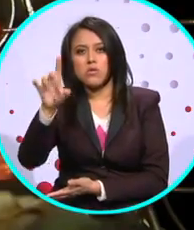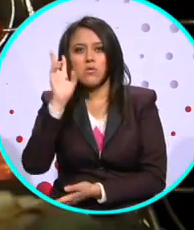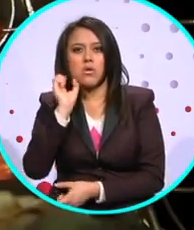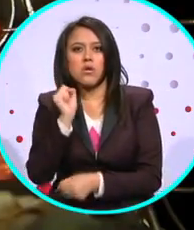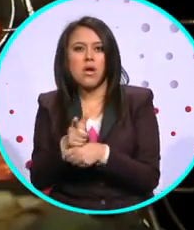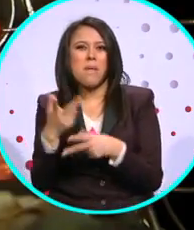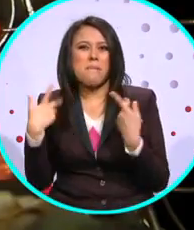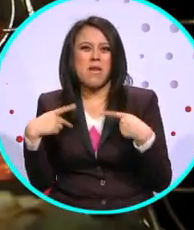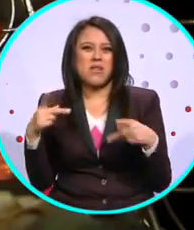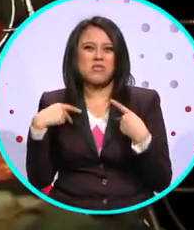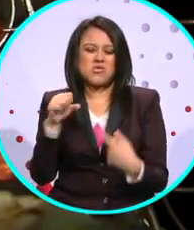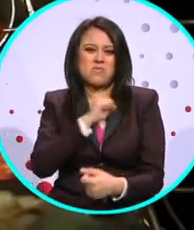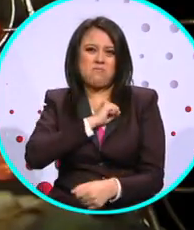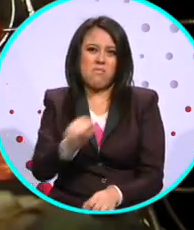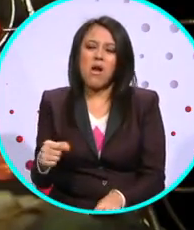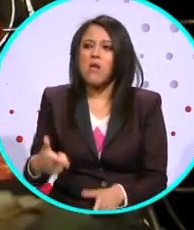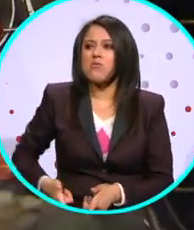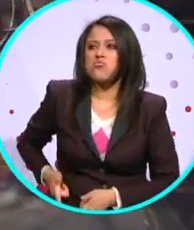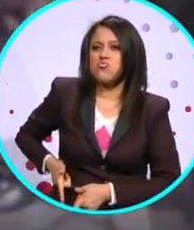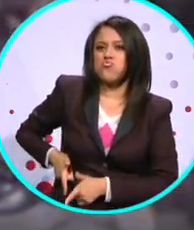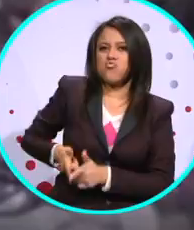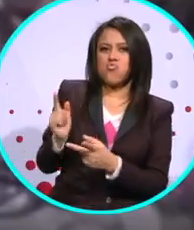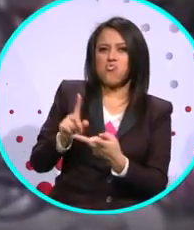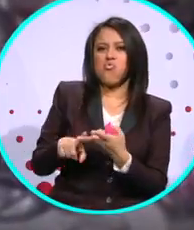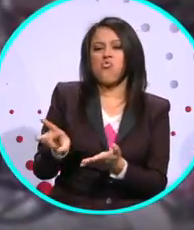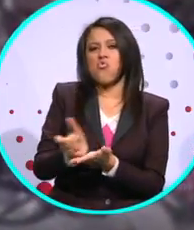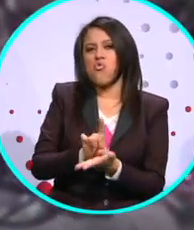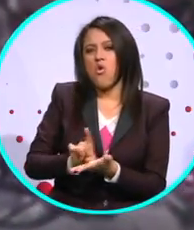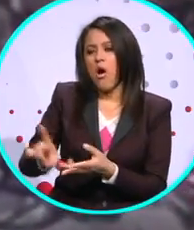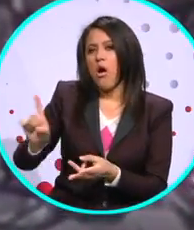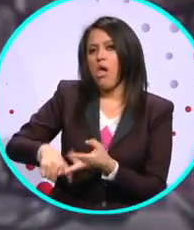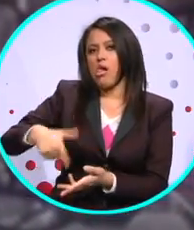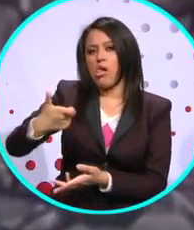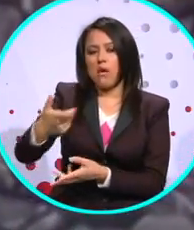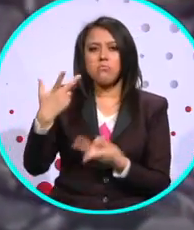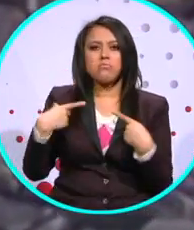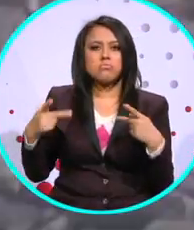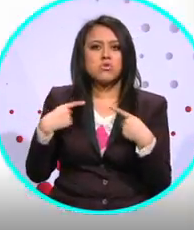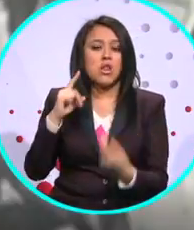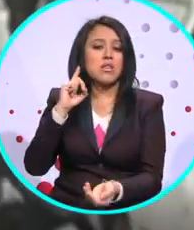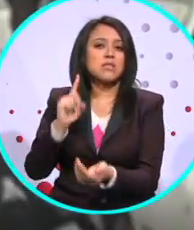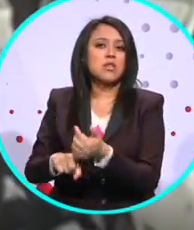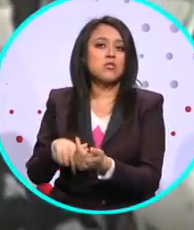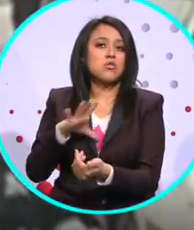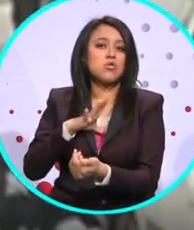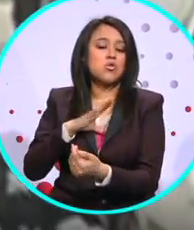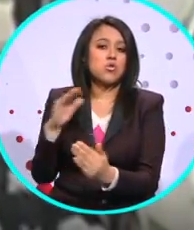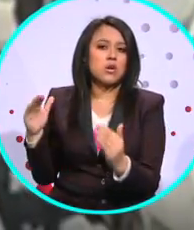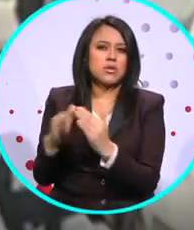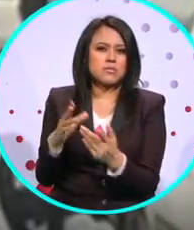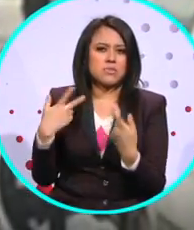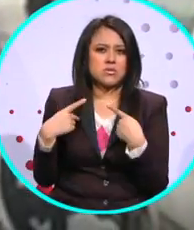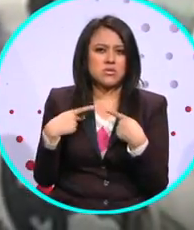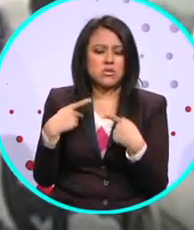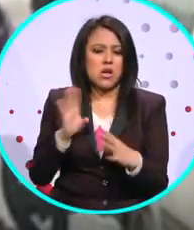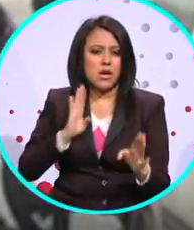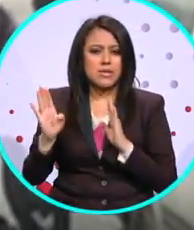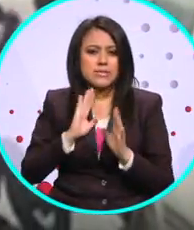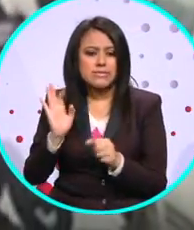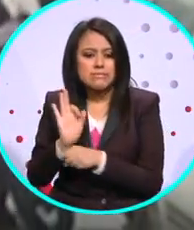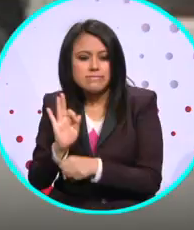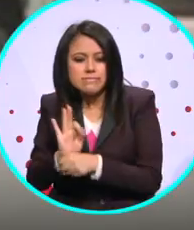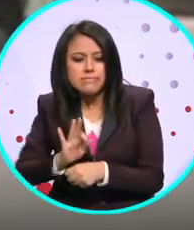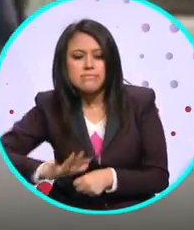de droga, de armas y de dinero. En el interior había una pareja y tres menores de edad. El sitio es custodiado por elementos del ejército,